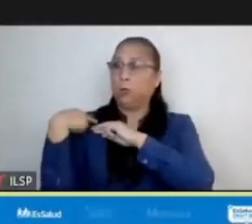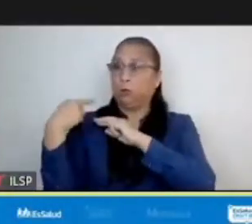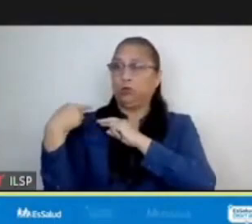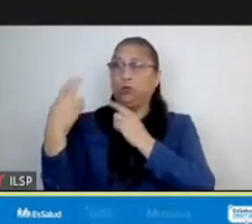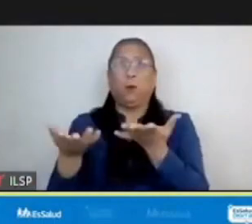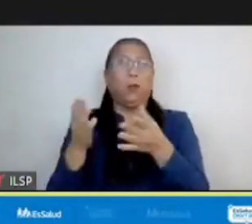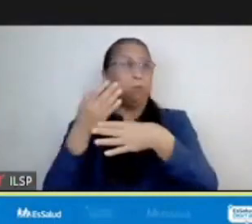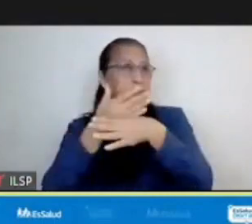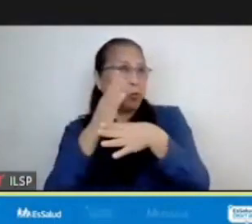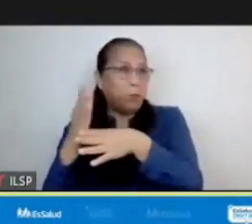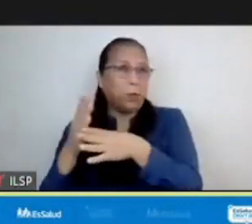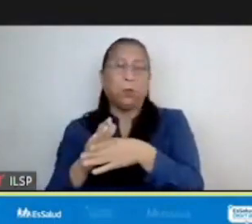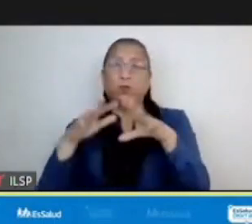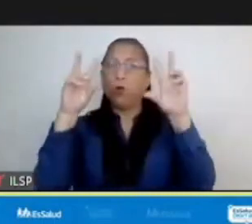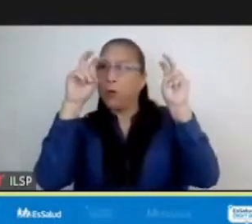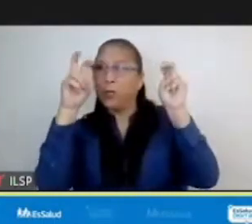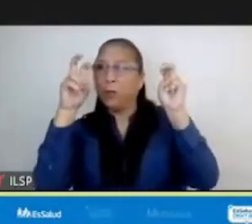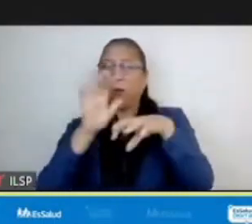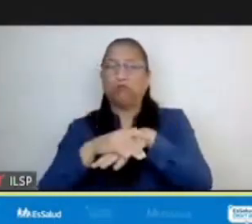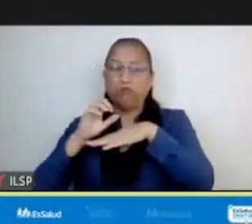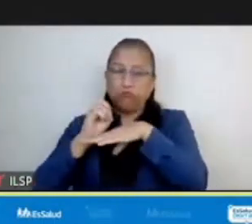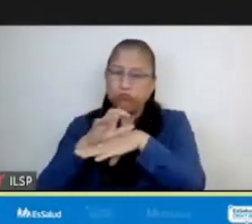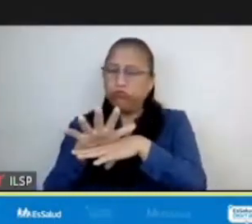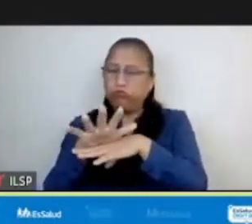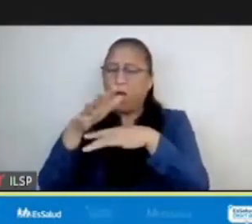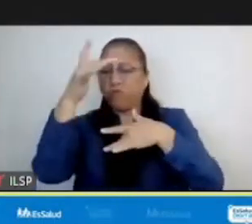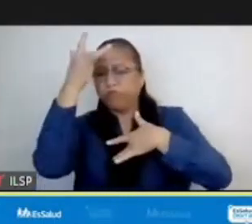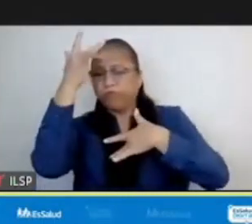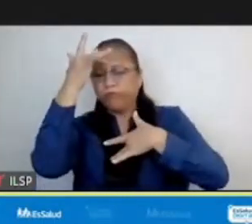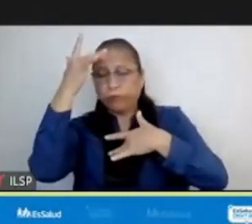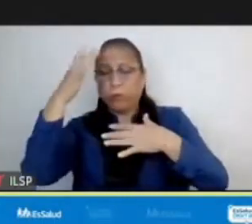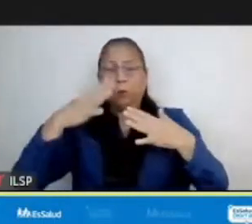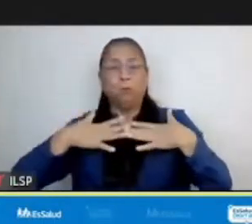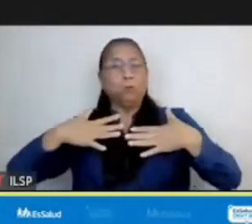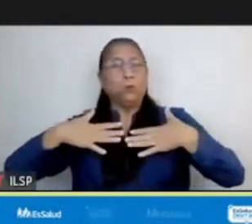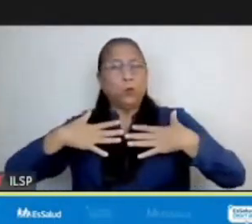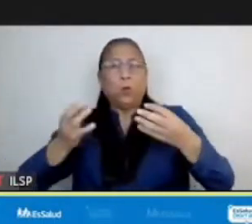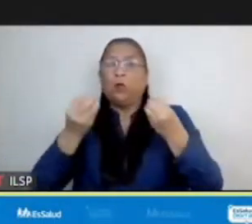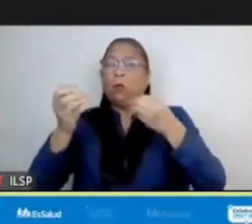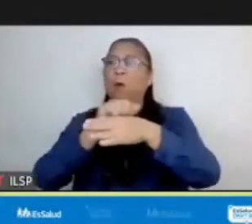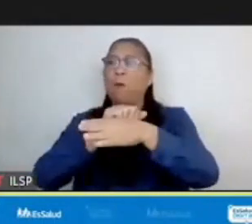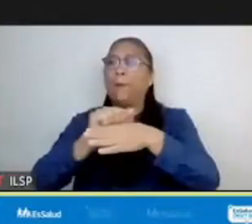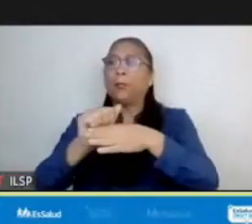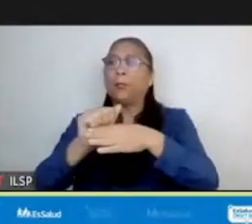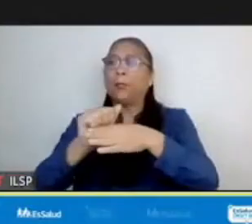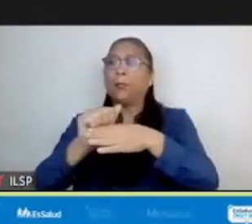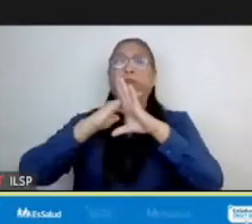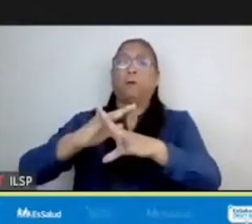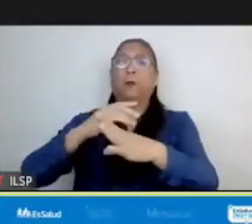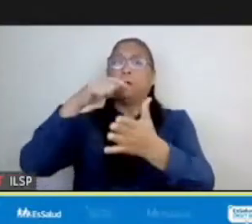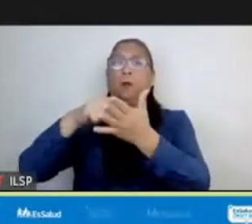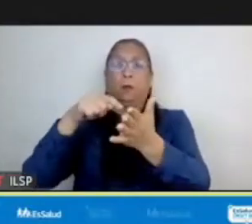son las infecciones respiratorias y unas maneras prácticas y consejos de cómo prevenir dichas infecciones.